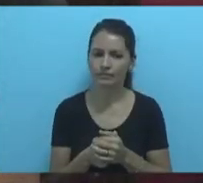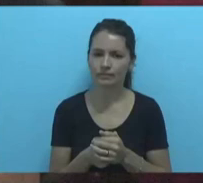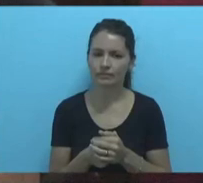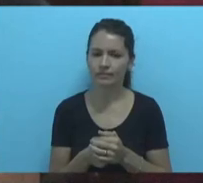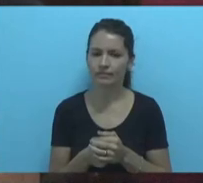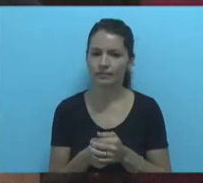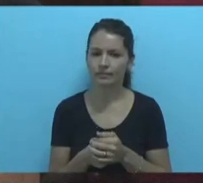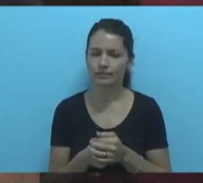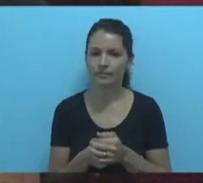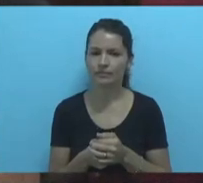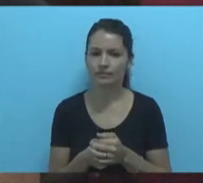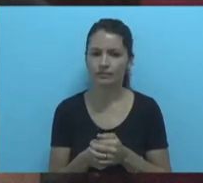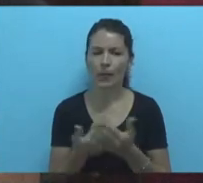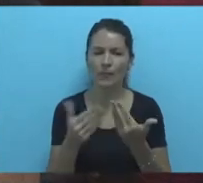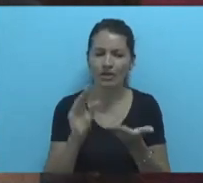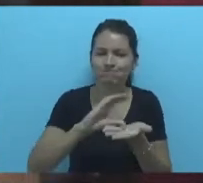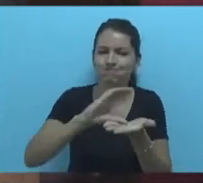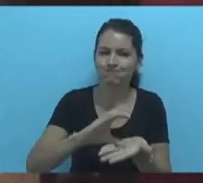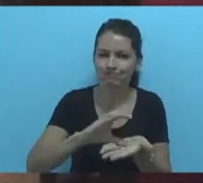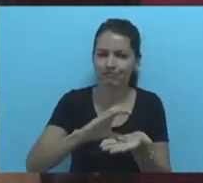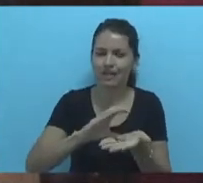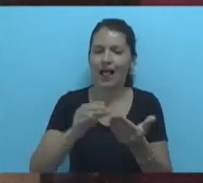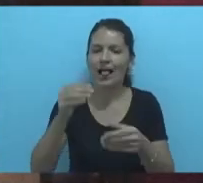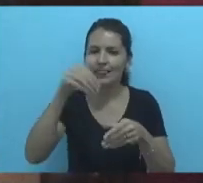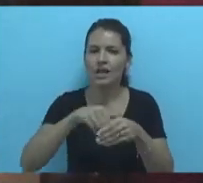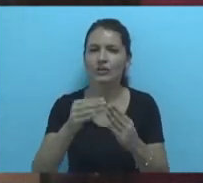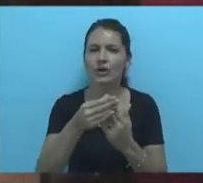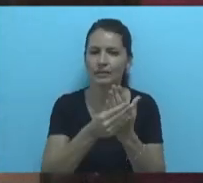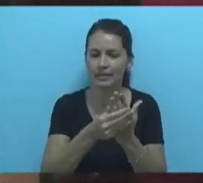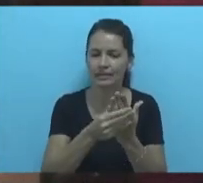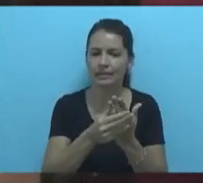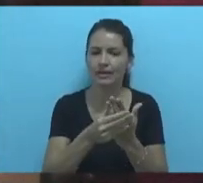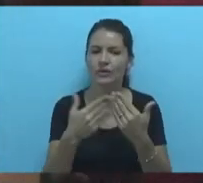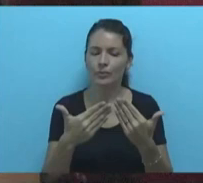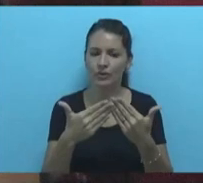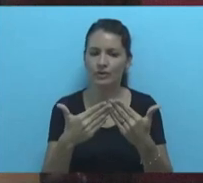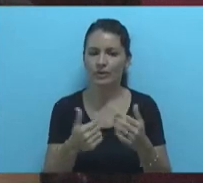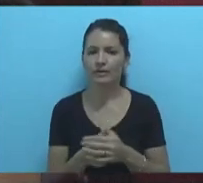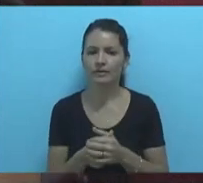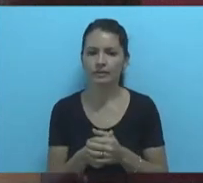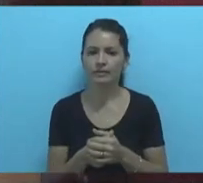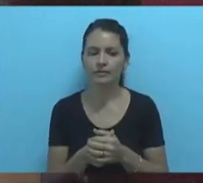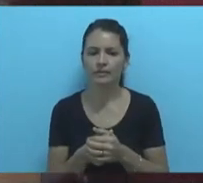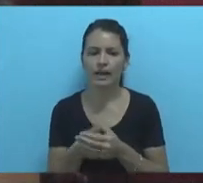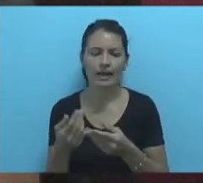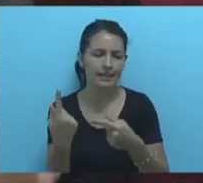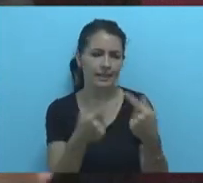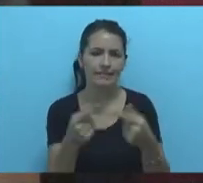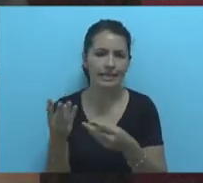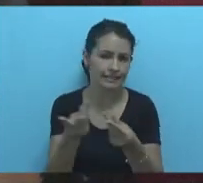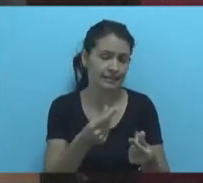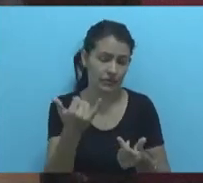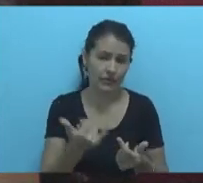a este tipo de políticas, es la magnitud que tiene de apoyo político y de recursos el ministerio